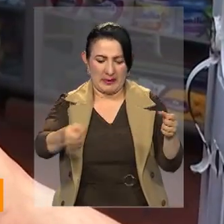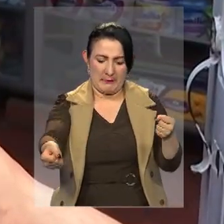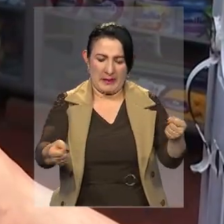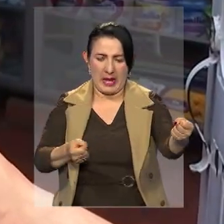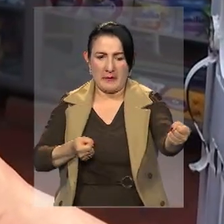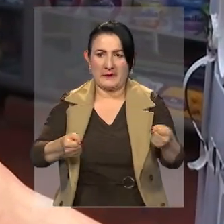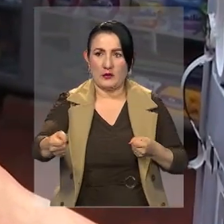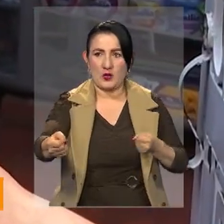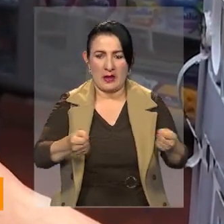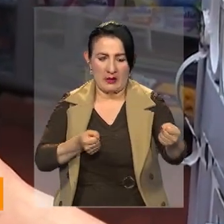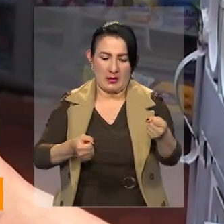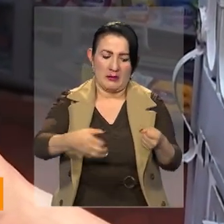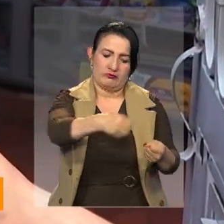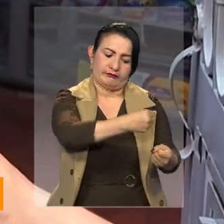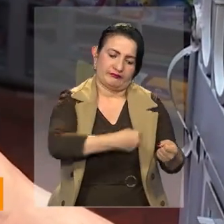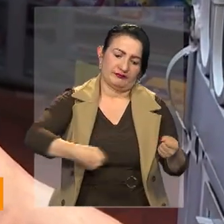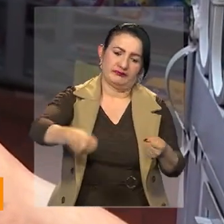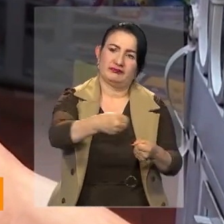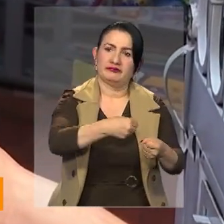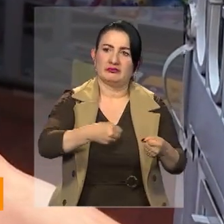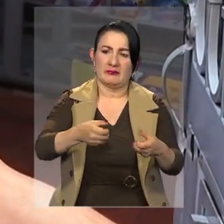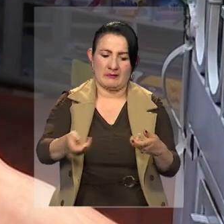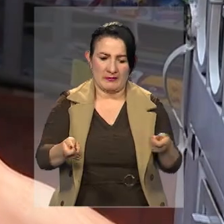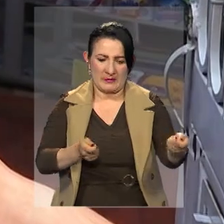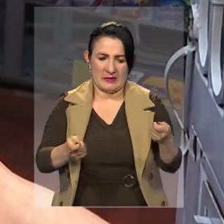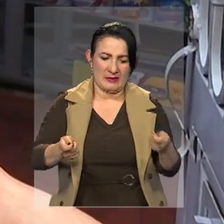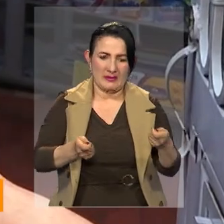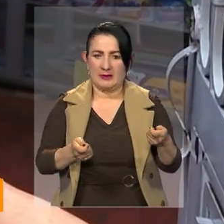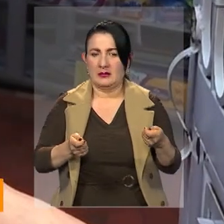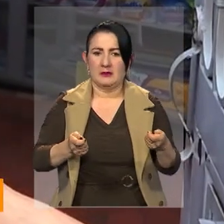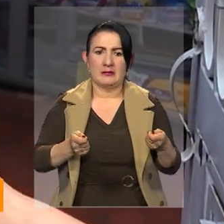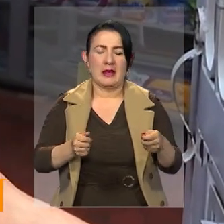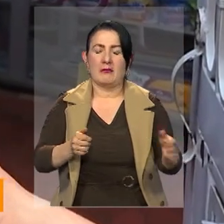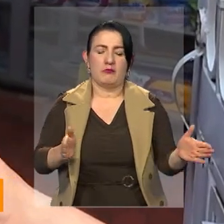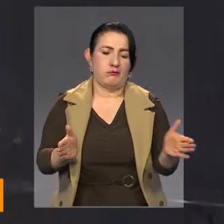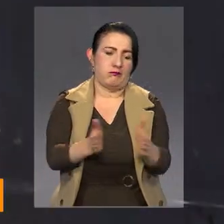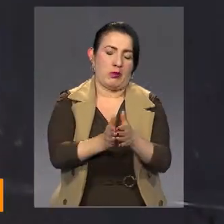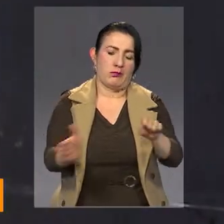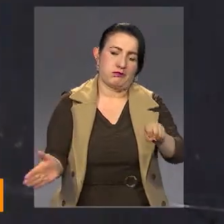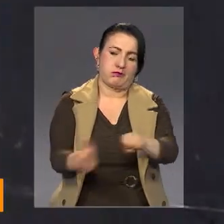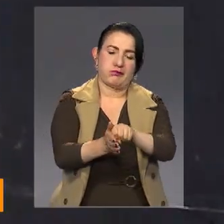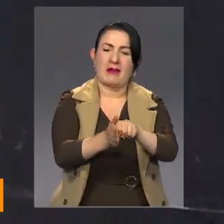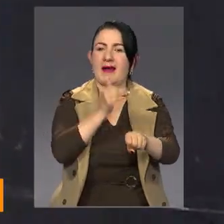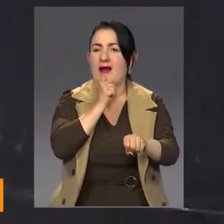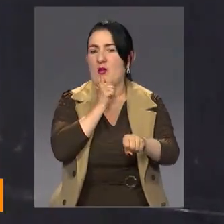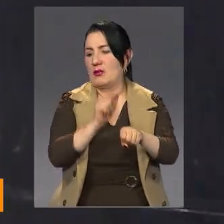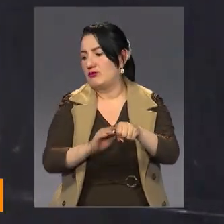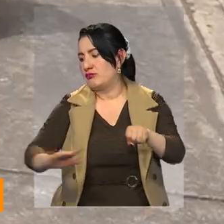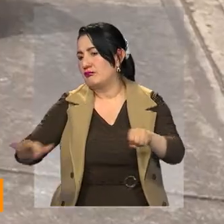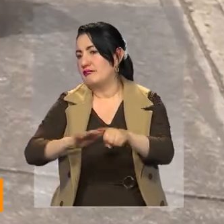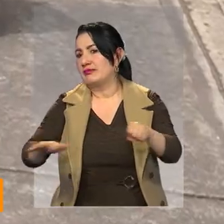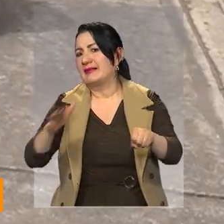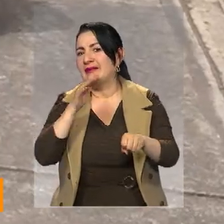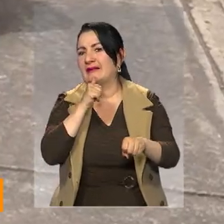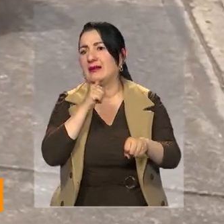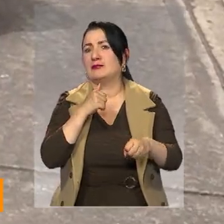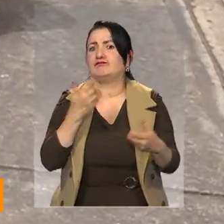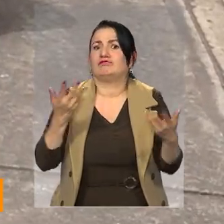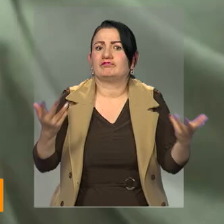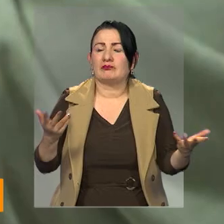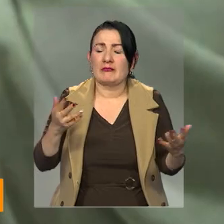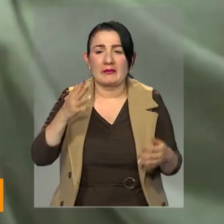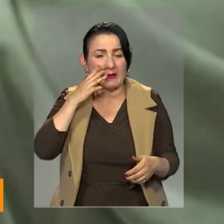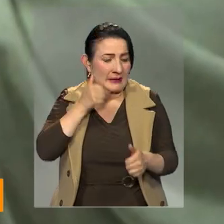sitio y esa válvula todavía no la han podido graduar para poder entrar al agua al barrio. El acueducto dice estar asesorando